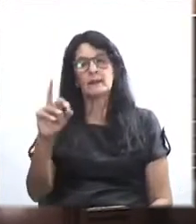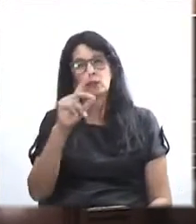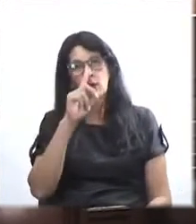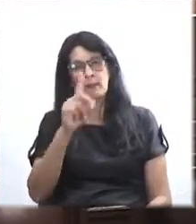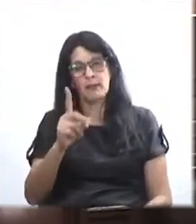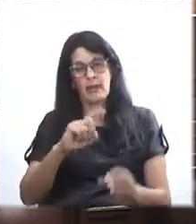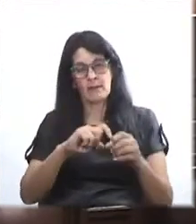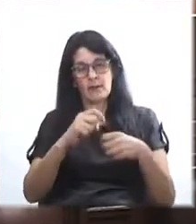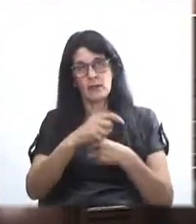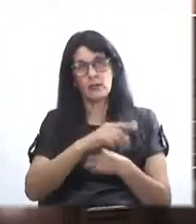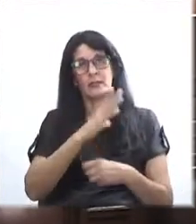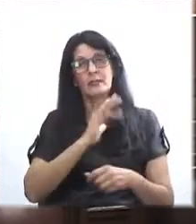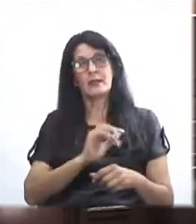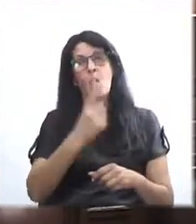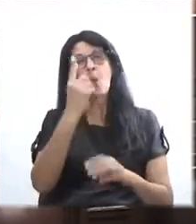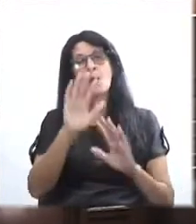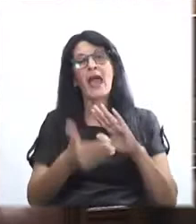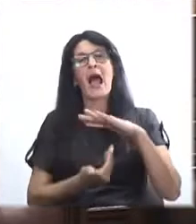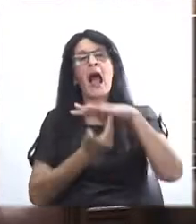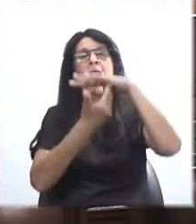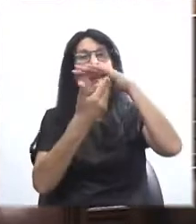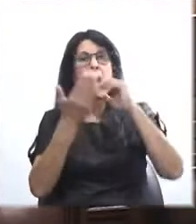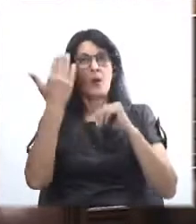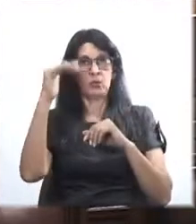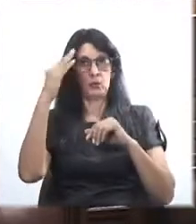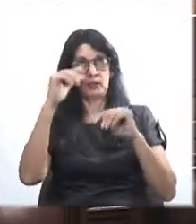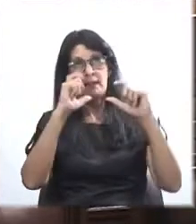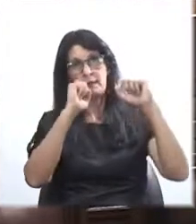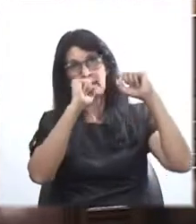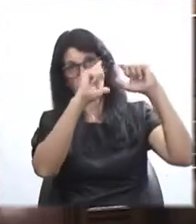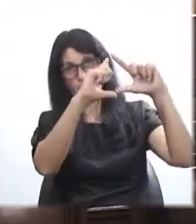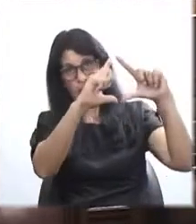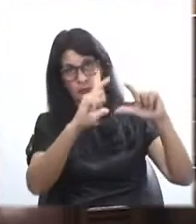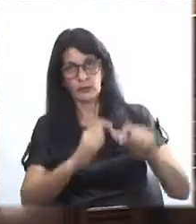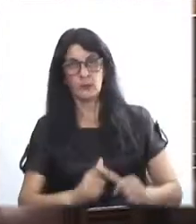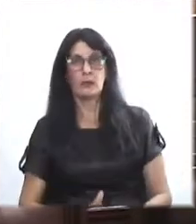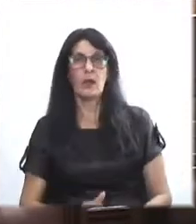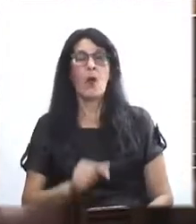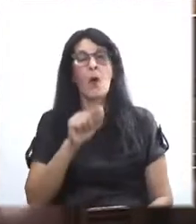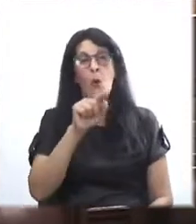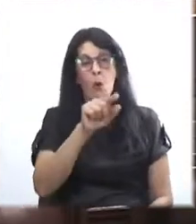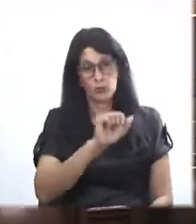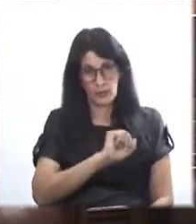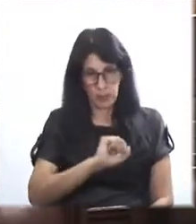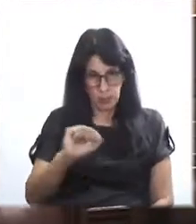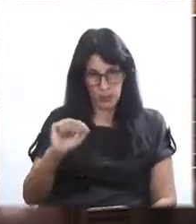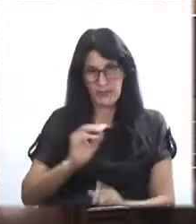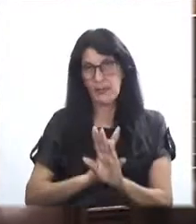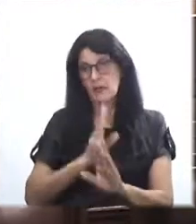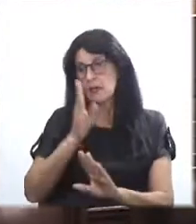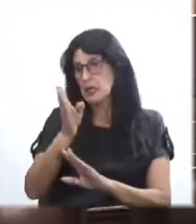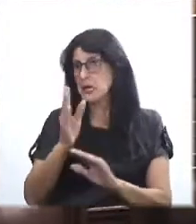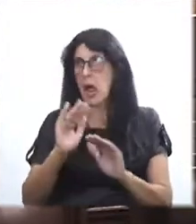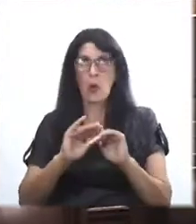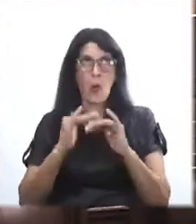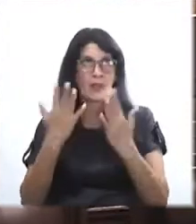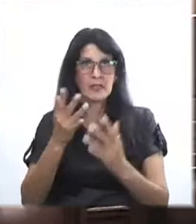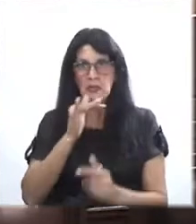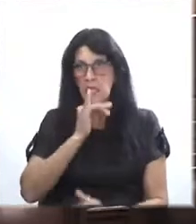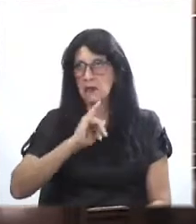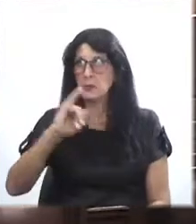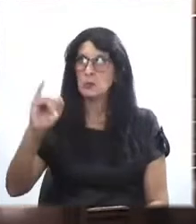una autoridad que surge de la personería jurídica, usted puede comparecer ante cualquier sitio, ante un